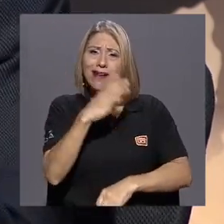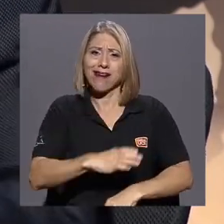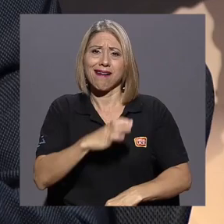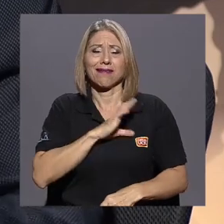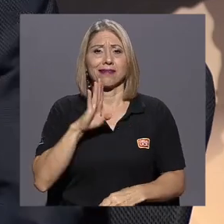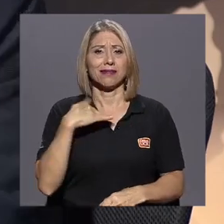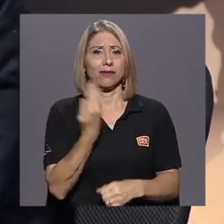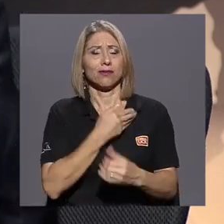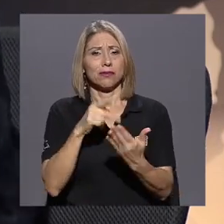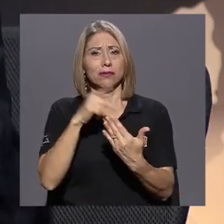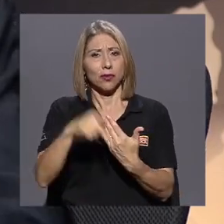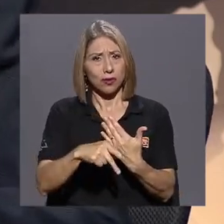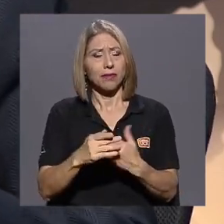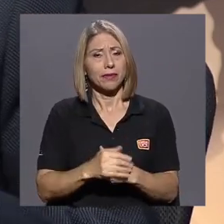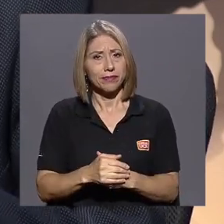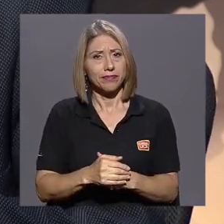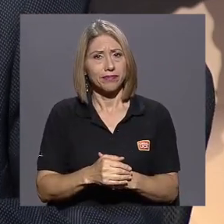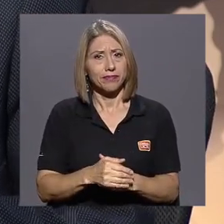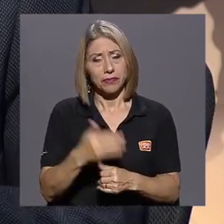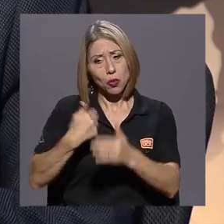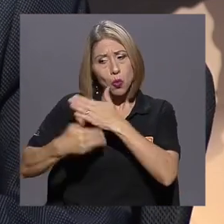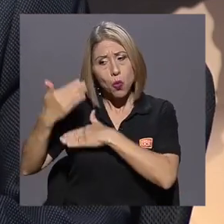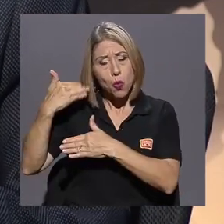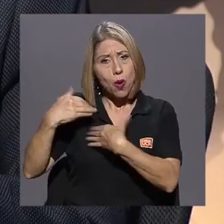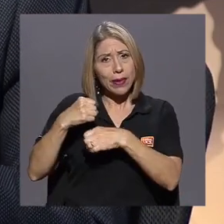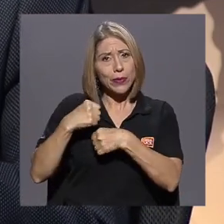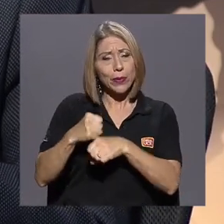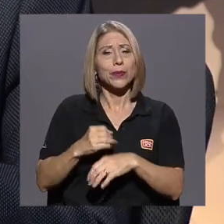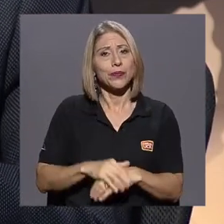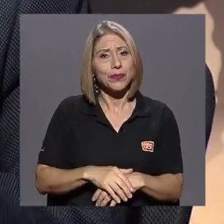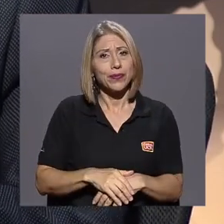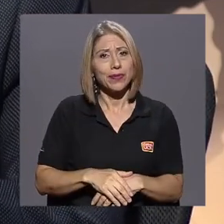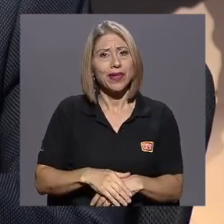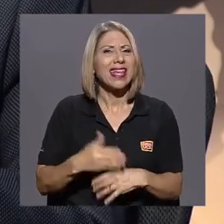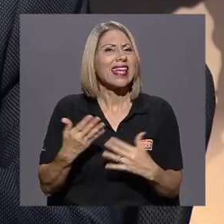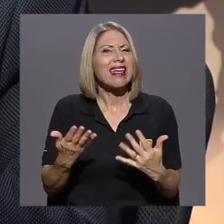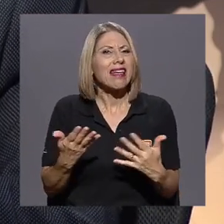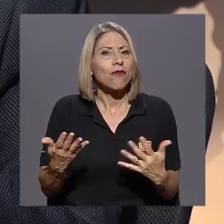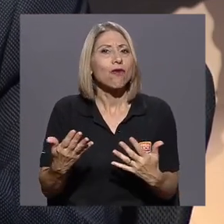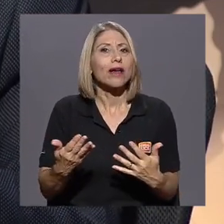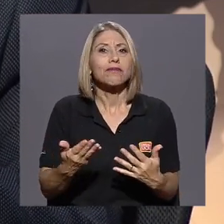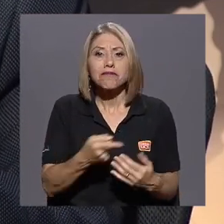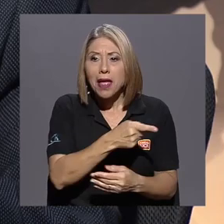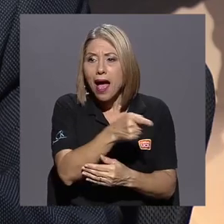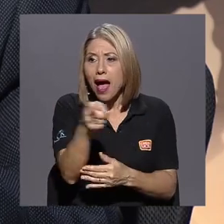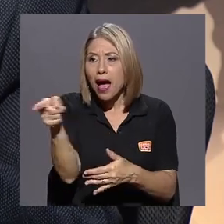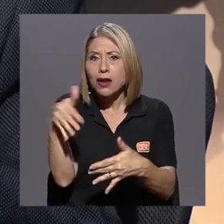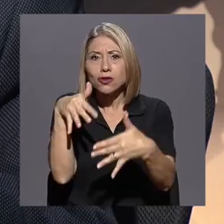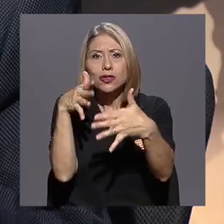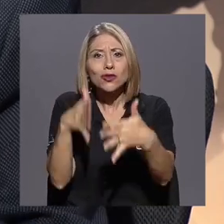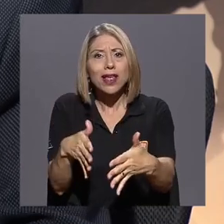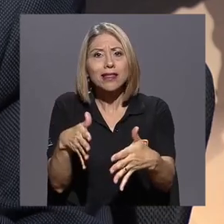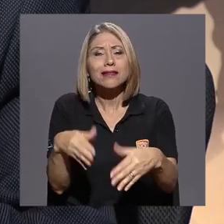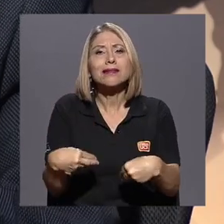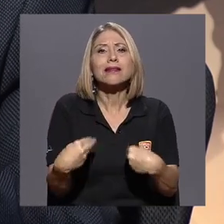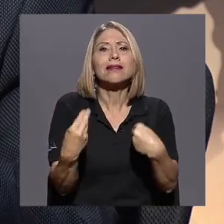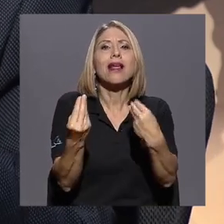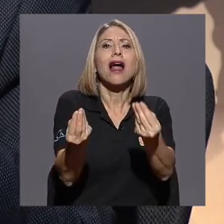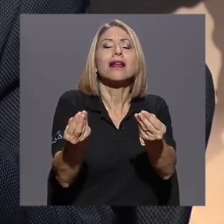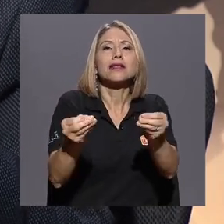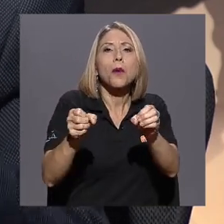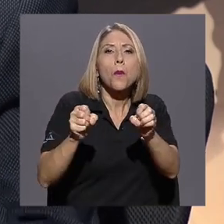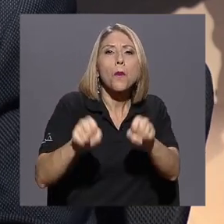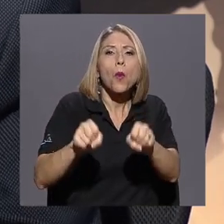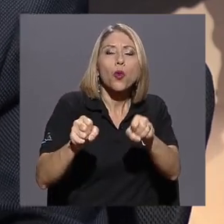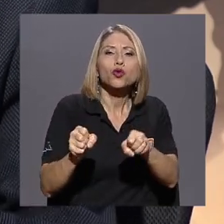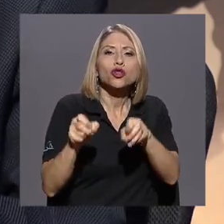nuestro cuando lo armamos, que fue darles a los estudiantes la posibilidad de definir